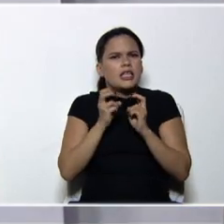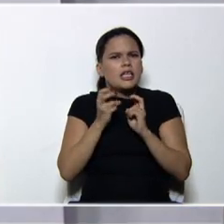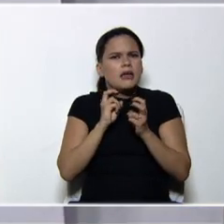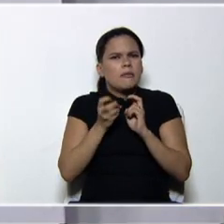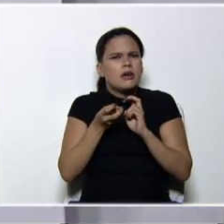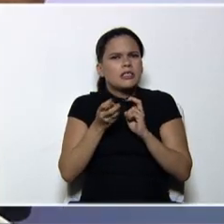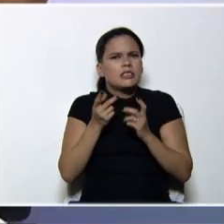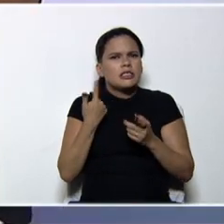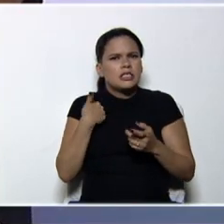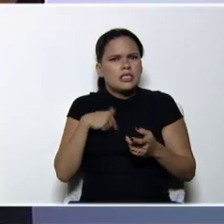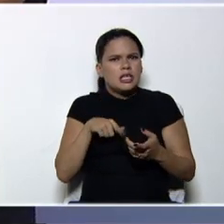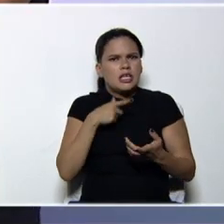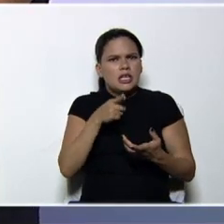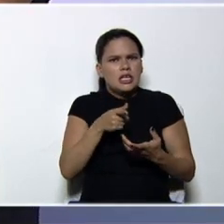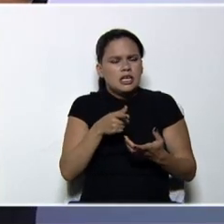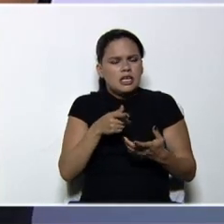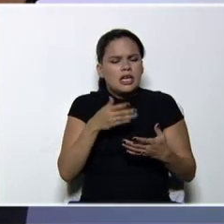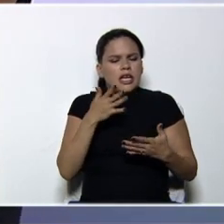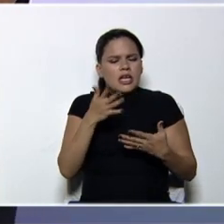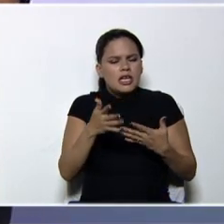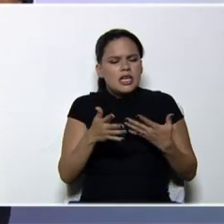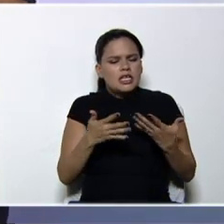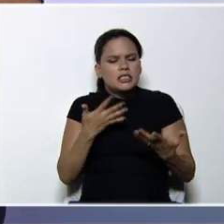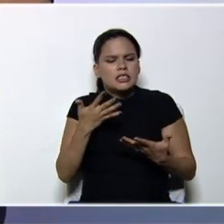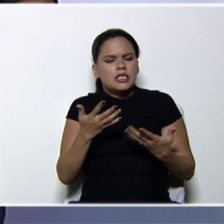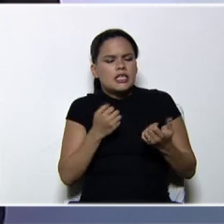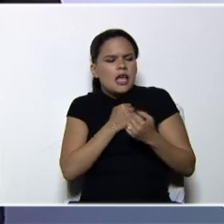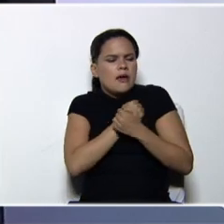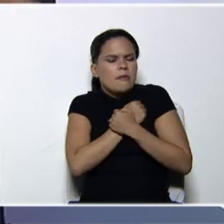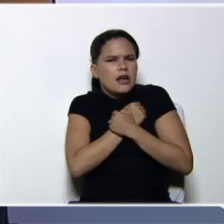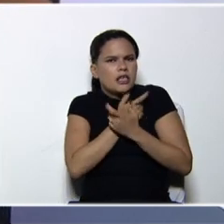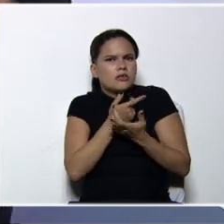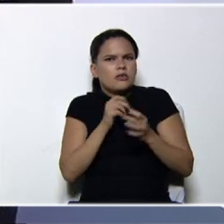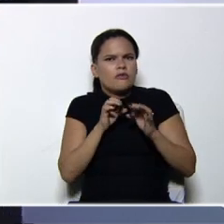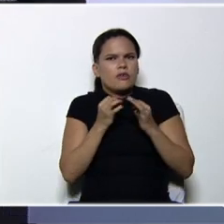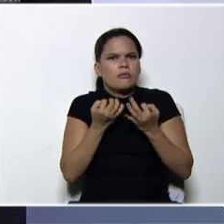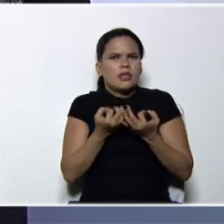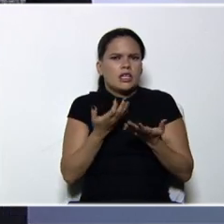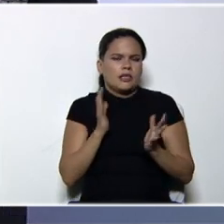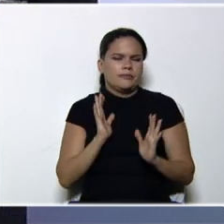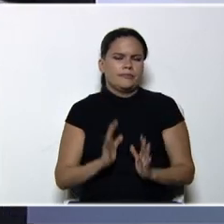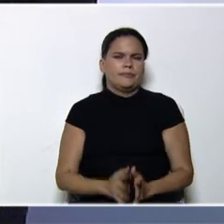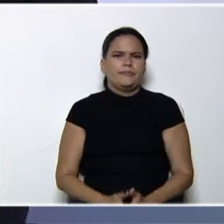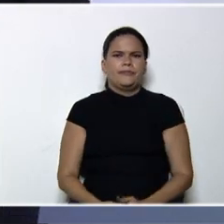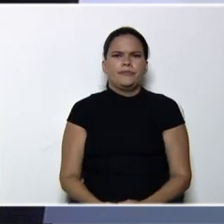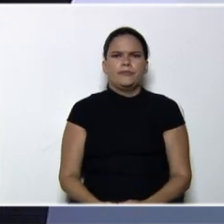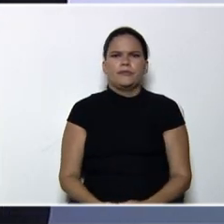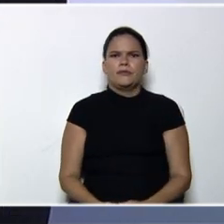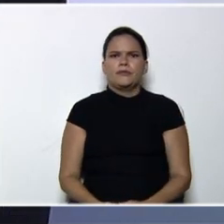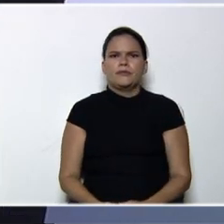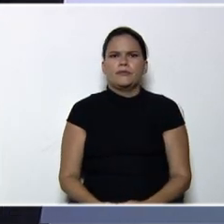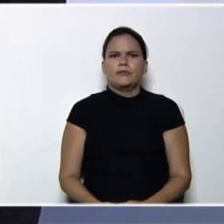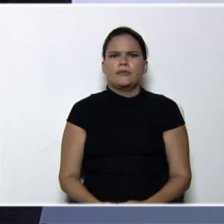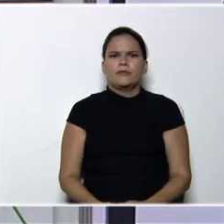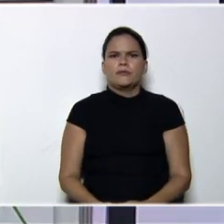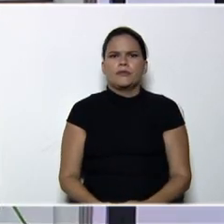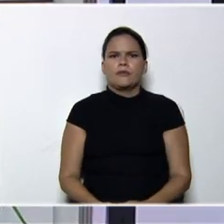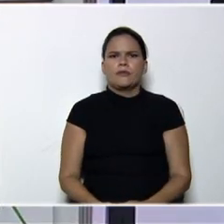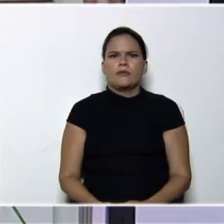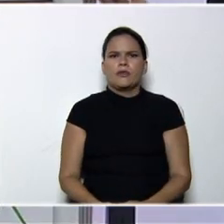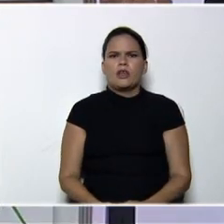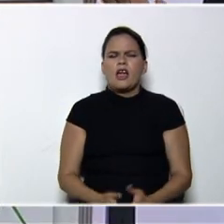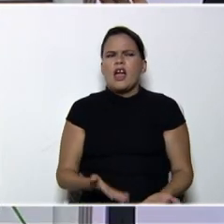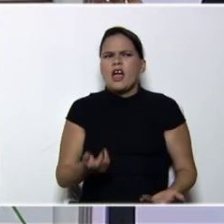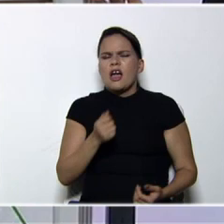esa situación, acerca de qué hay contenido sobre, por ejemplo, el abrazo en familia, ¿sí? ¿A